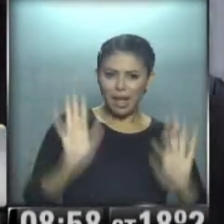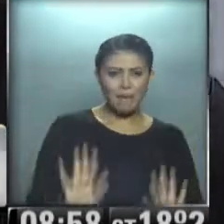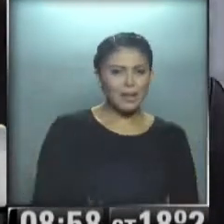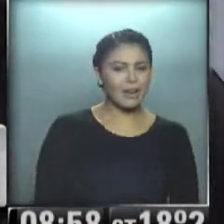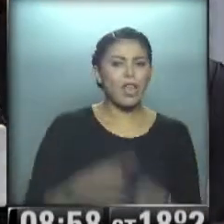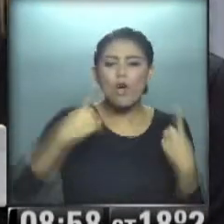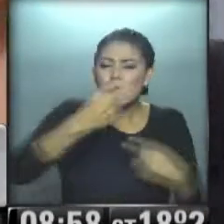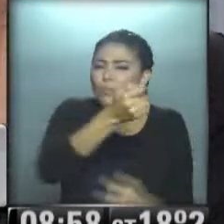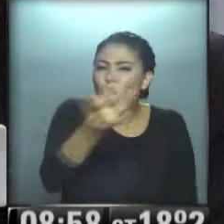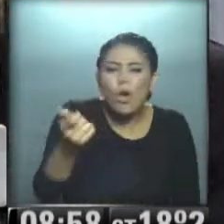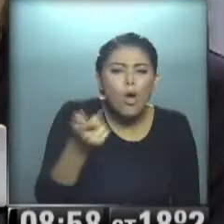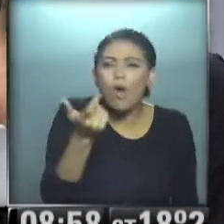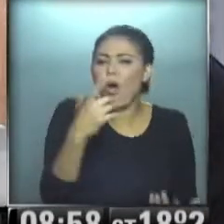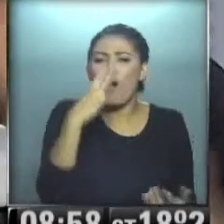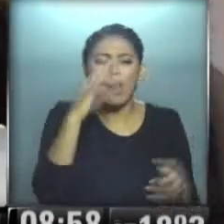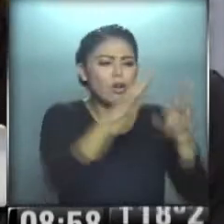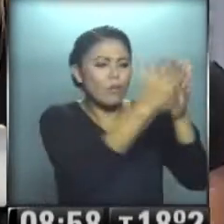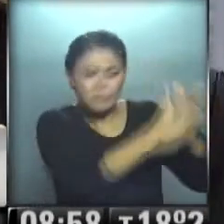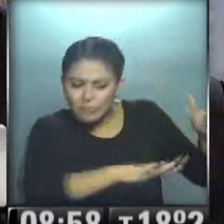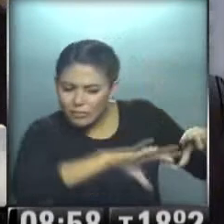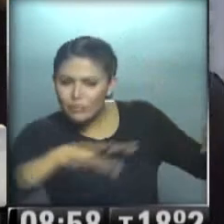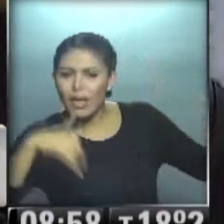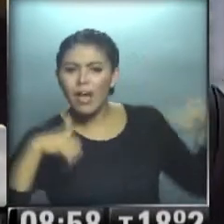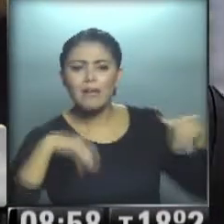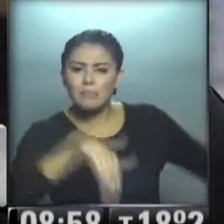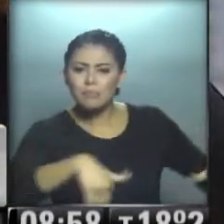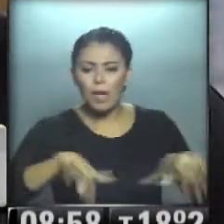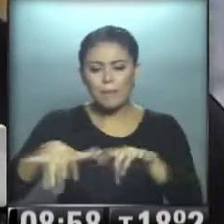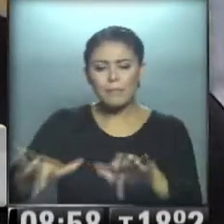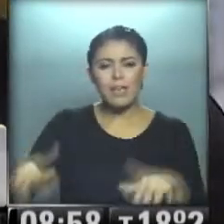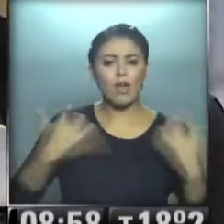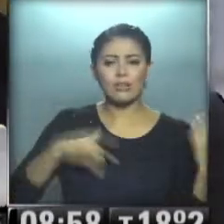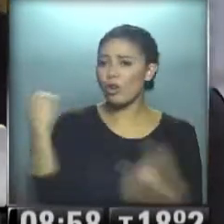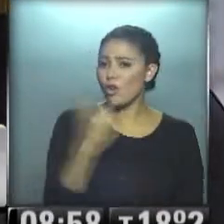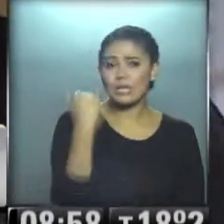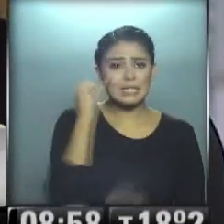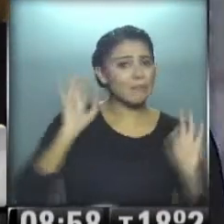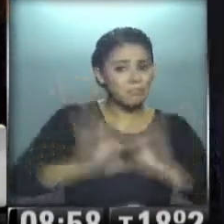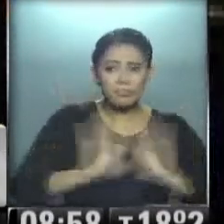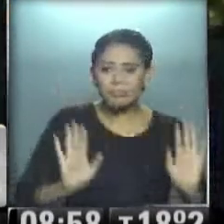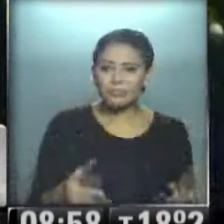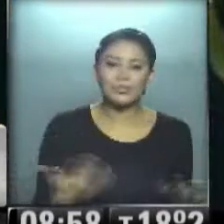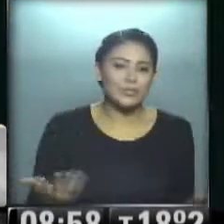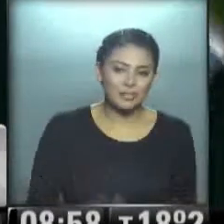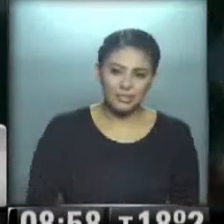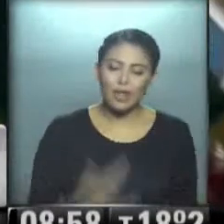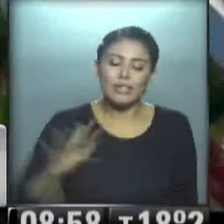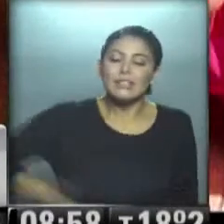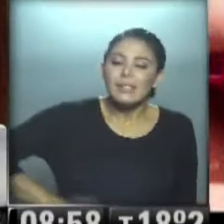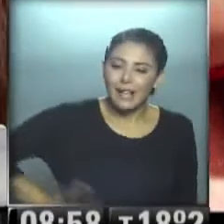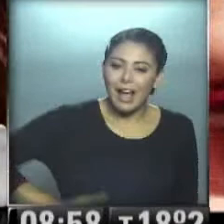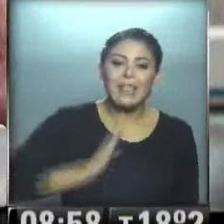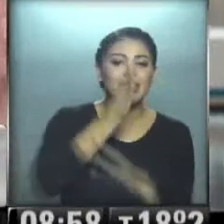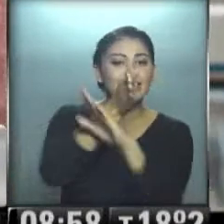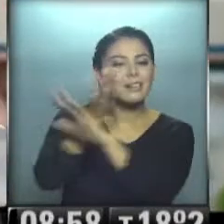con muy poquito, con un diván, un piano, una guitarra y nosotras, y se arma. O sea, así que, bueno, con muchas ganas de